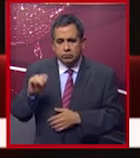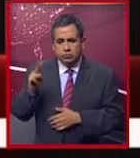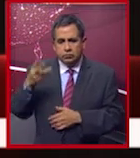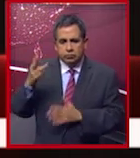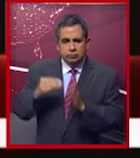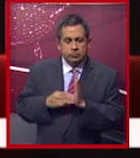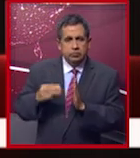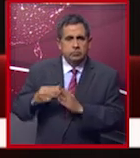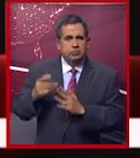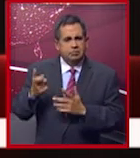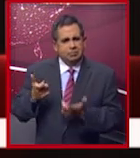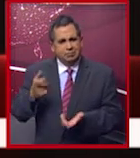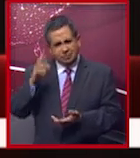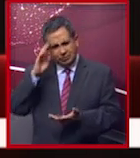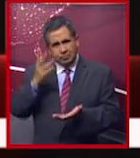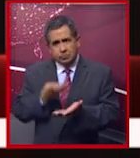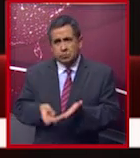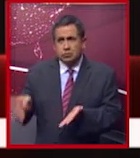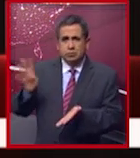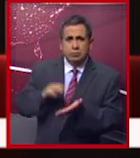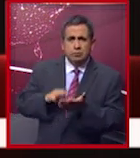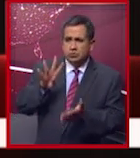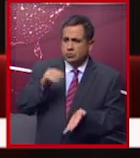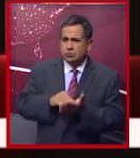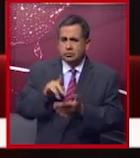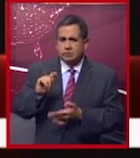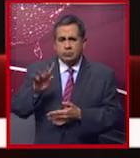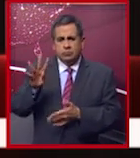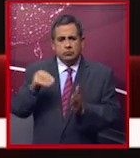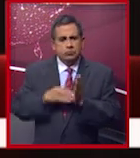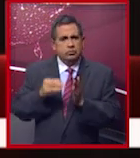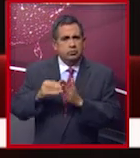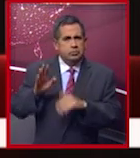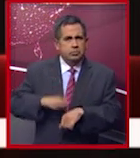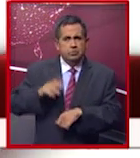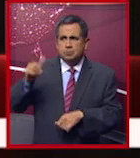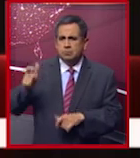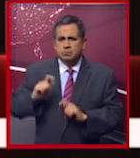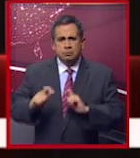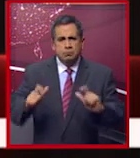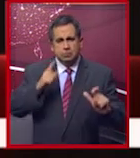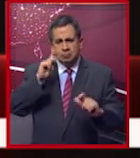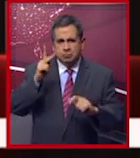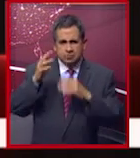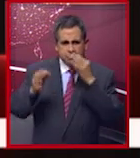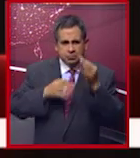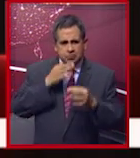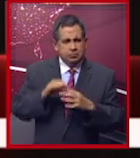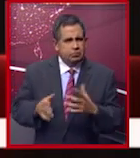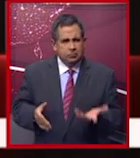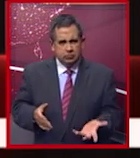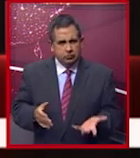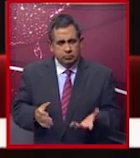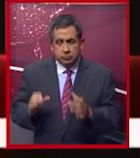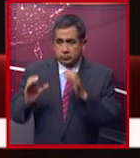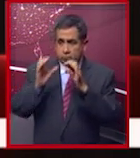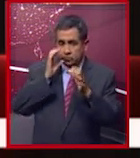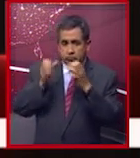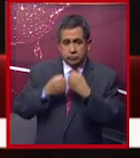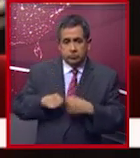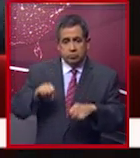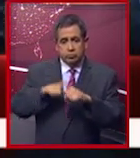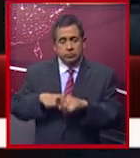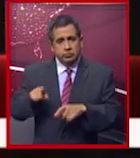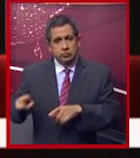7.193 millones, o sea, 4.074 millones de pesos más. Y el gasto de la comunicación social, que